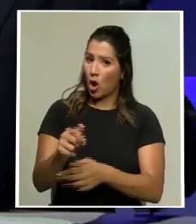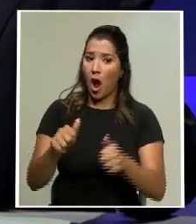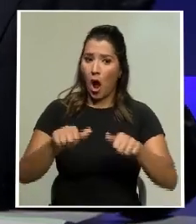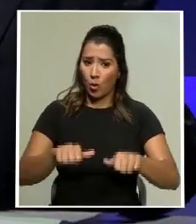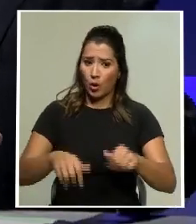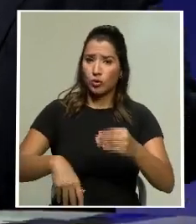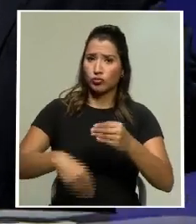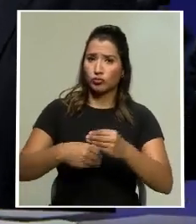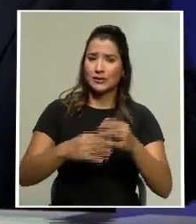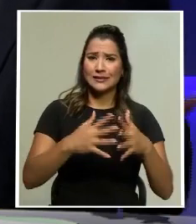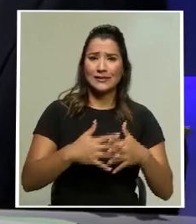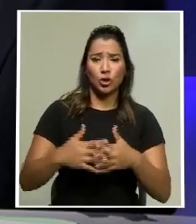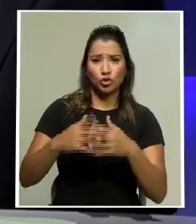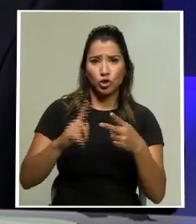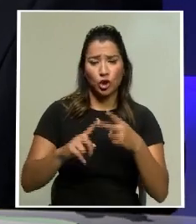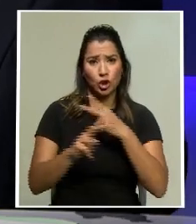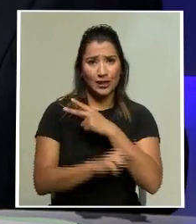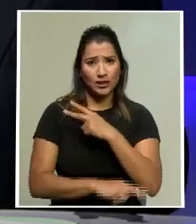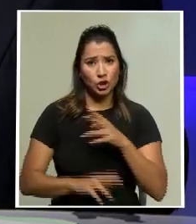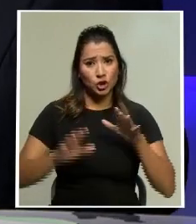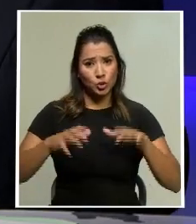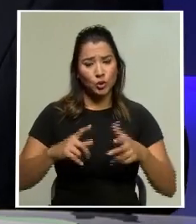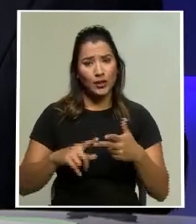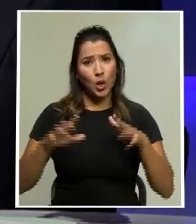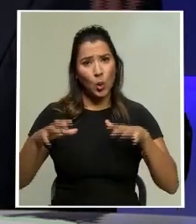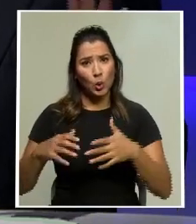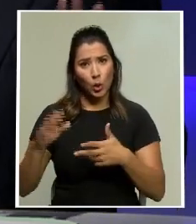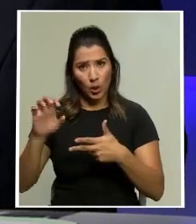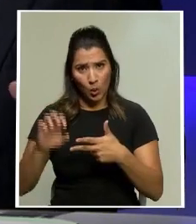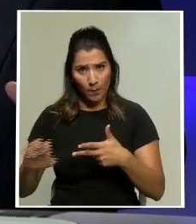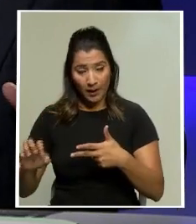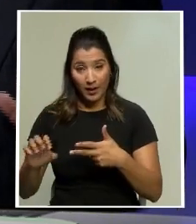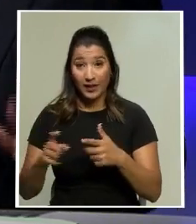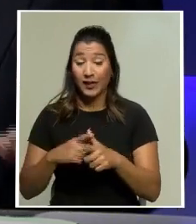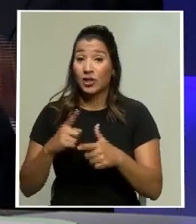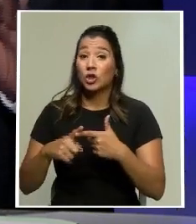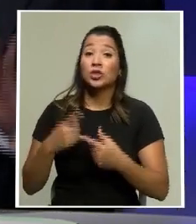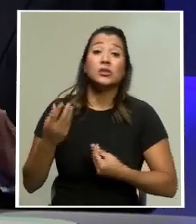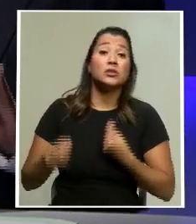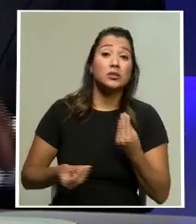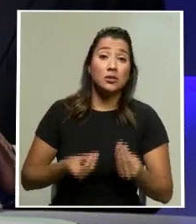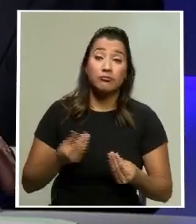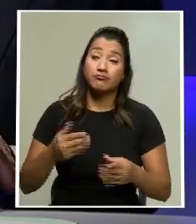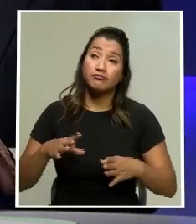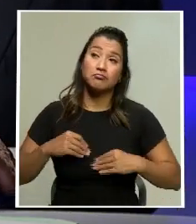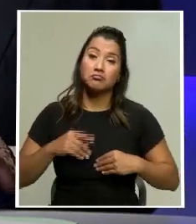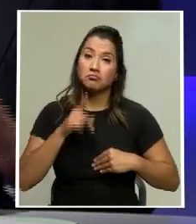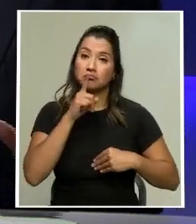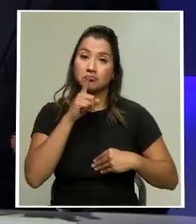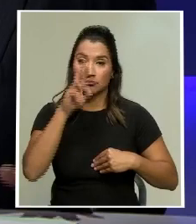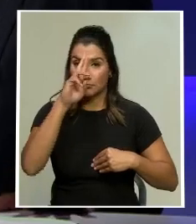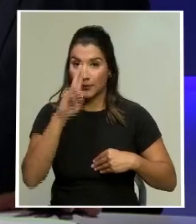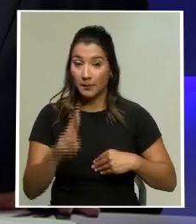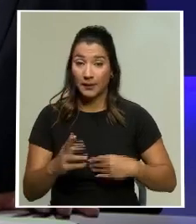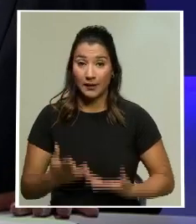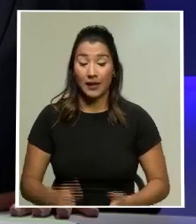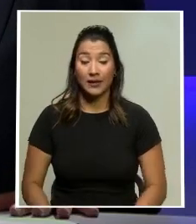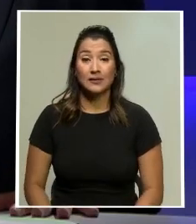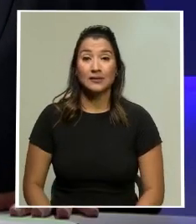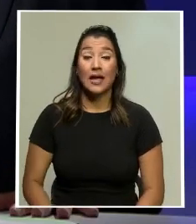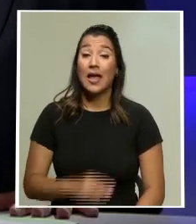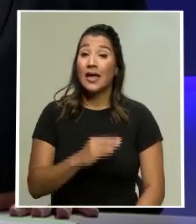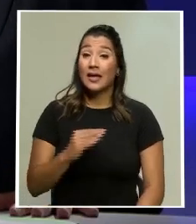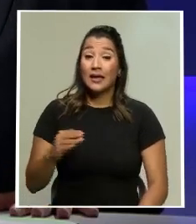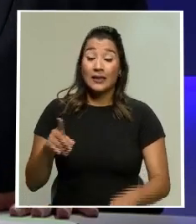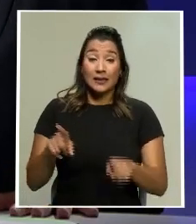con Estados Unidos, con la Unión Europea. Entonces no quedaba más remedio que respetarlos. Por otra